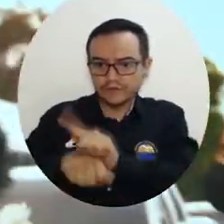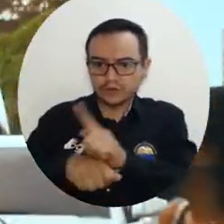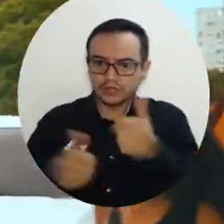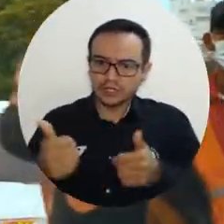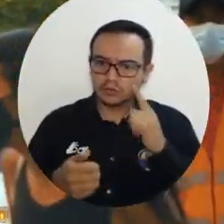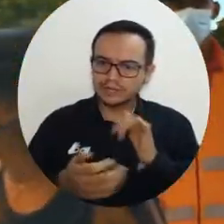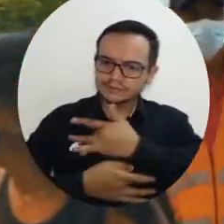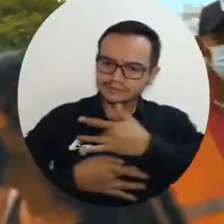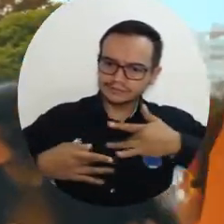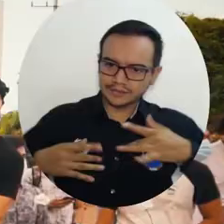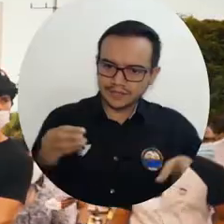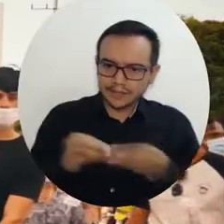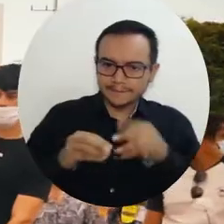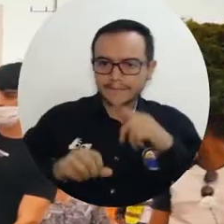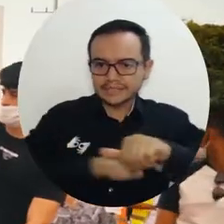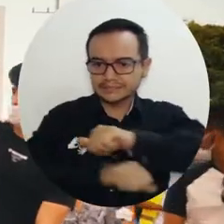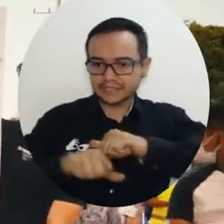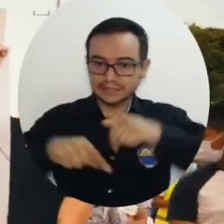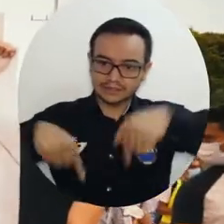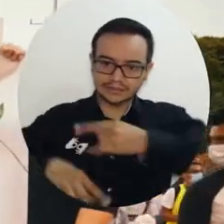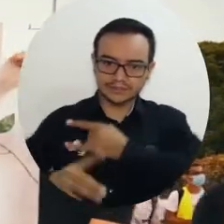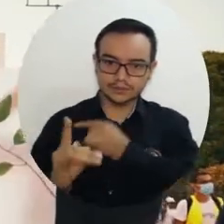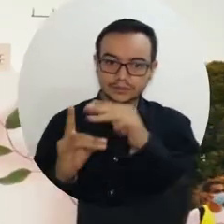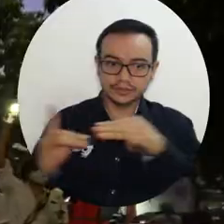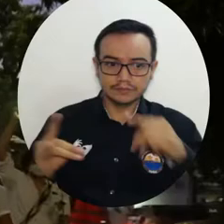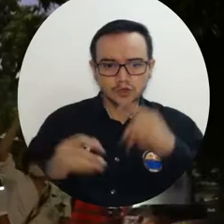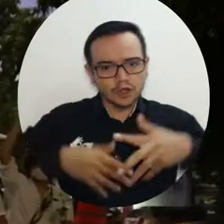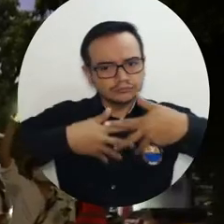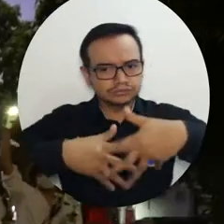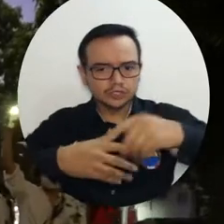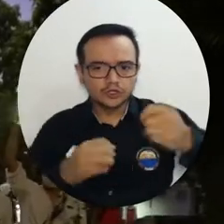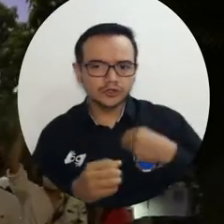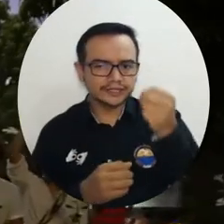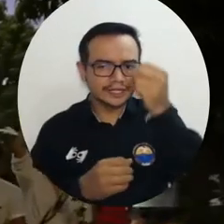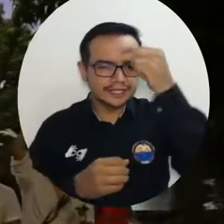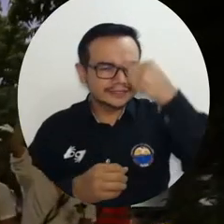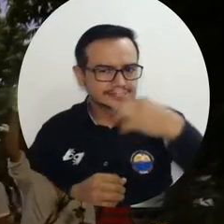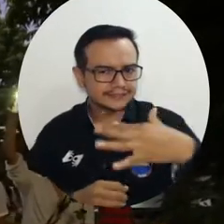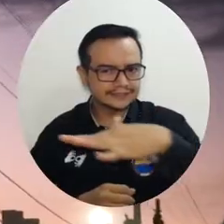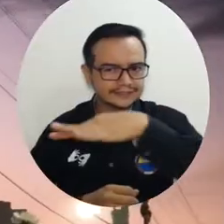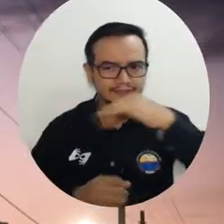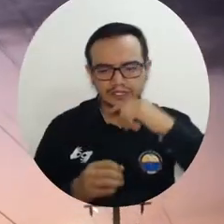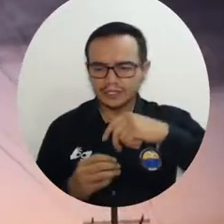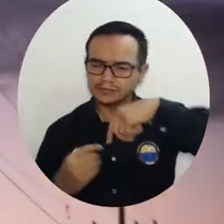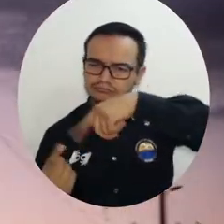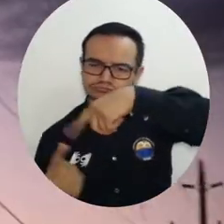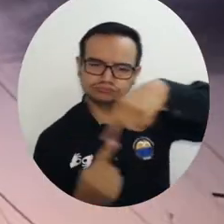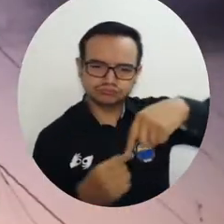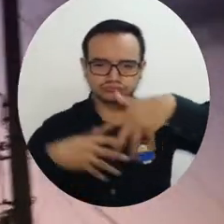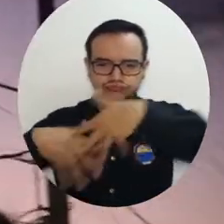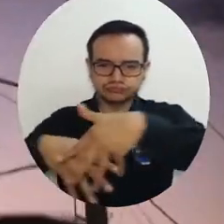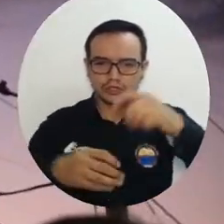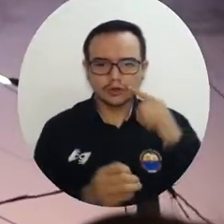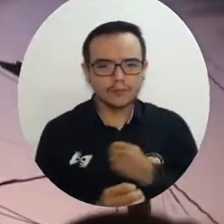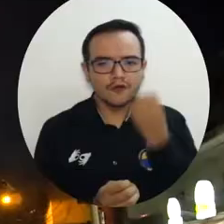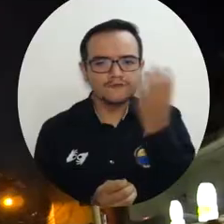de Ciencias de la Salud y Ciencias Básicas de la Alma Mater, quienes transitaban por las calles de Santa Marta con claveles blancos y velas